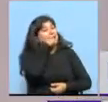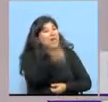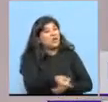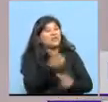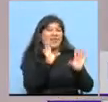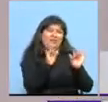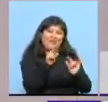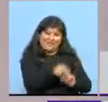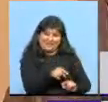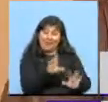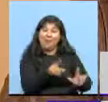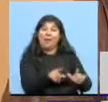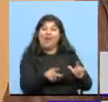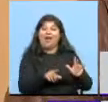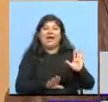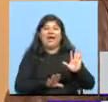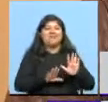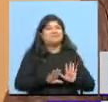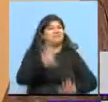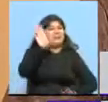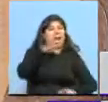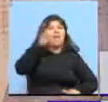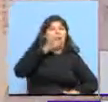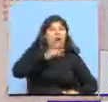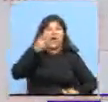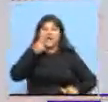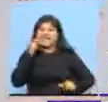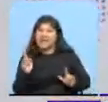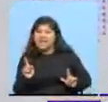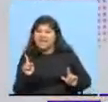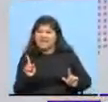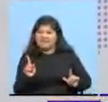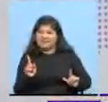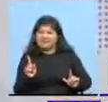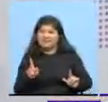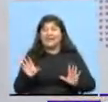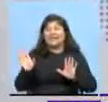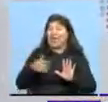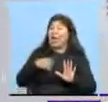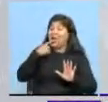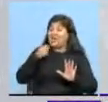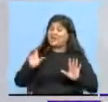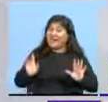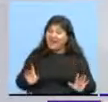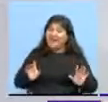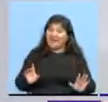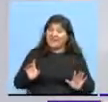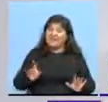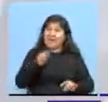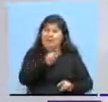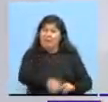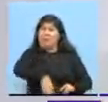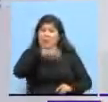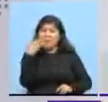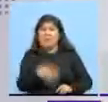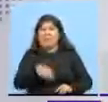de Boca o de River? No, siempre hincha de River. Es un chico realmente todo... un éxito, acá